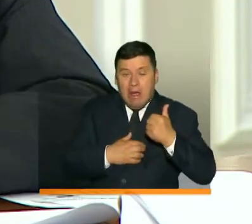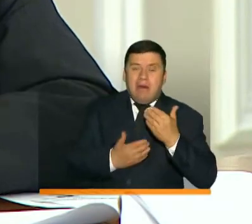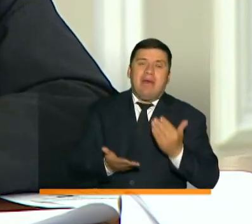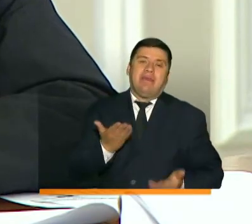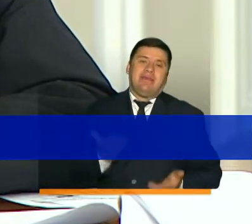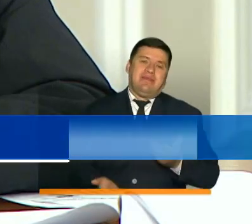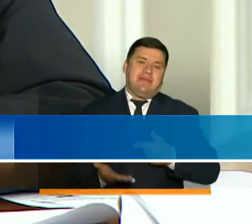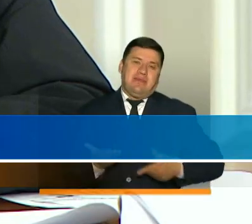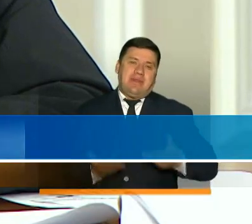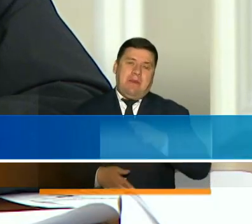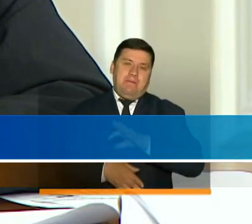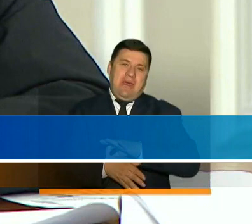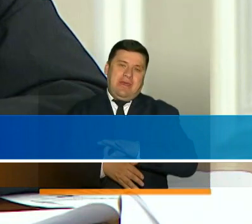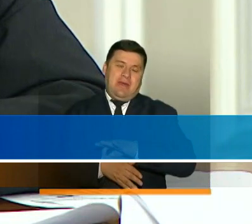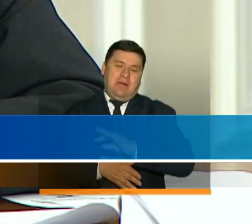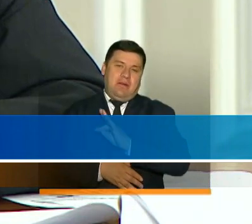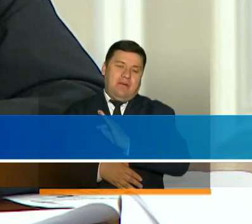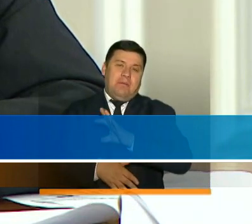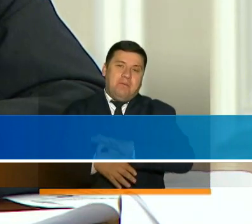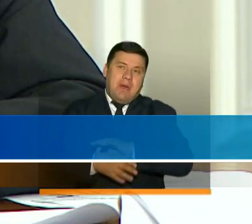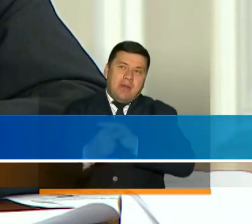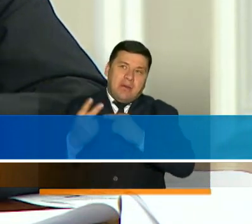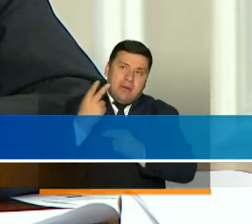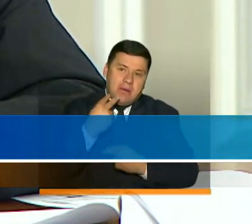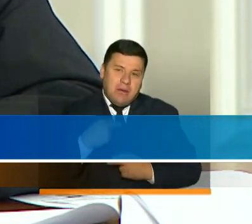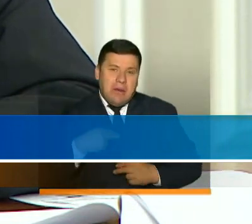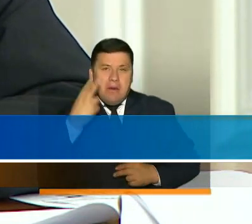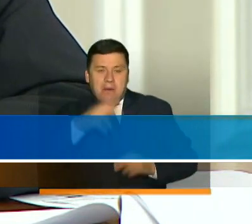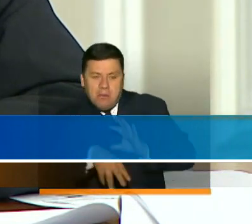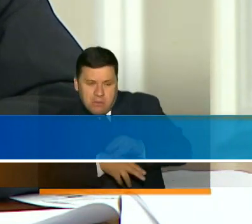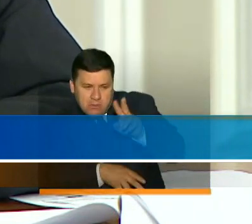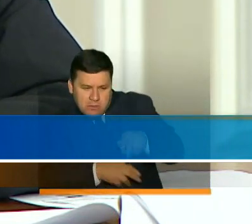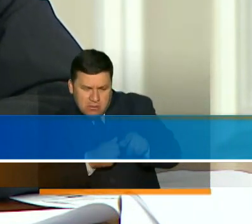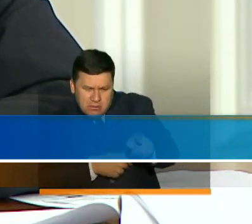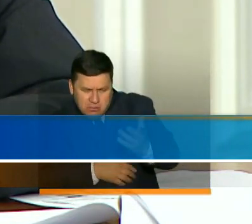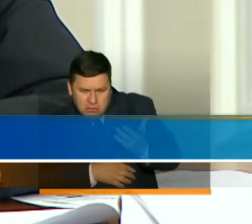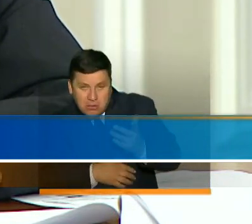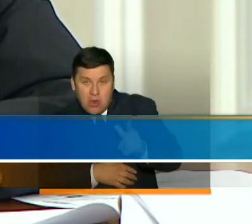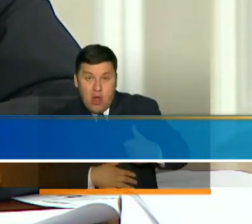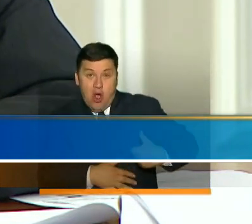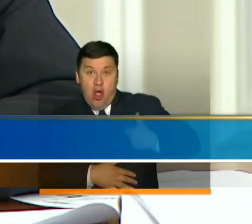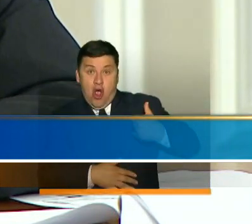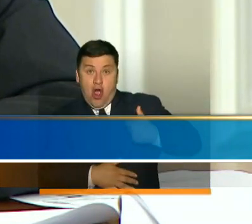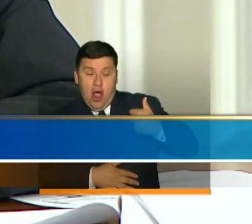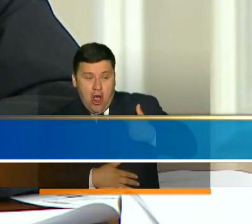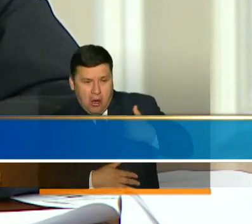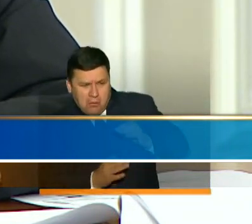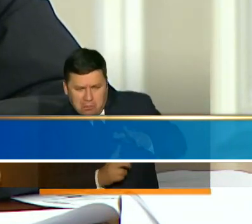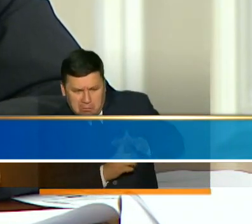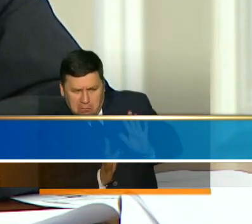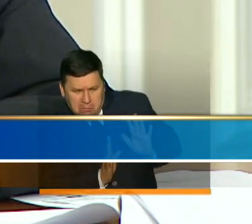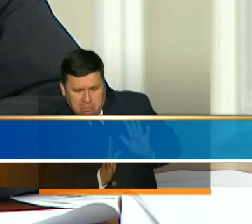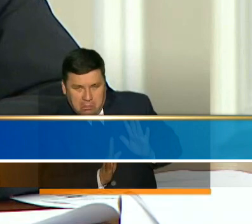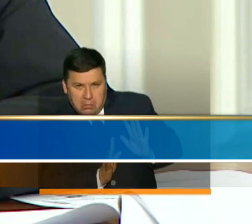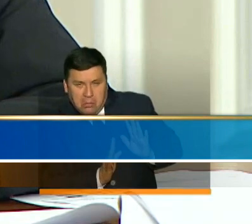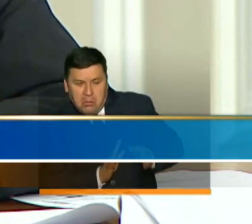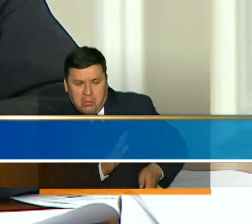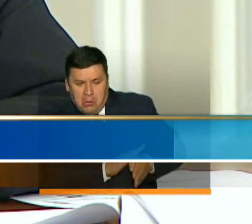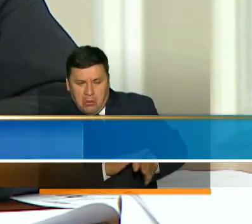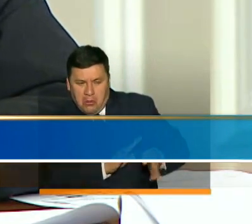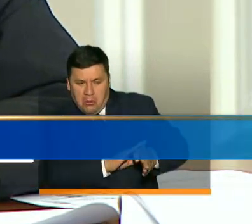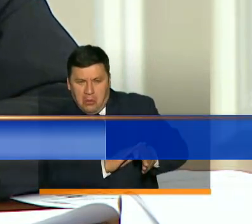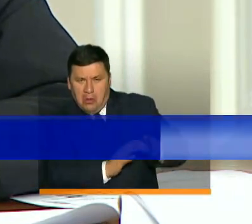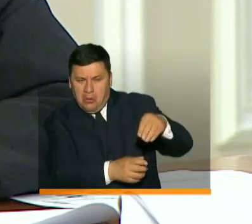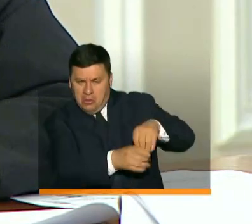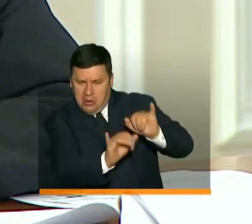del criterio del médico tratante. El médico tratante puede determinar que si es una persona muy joven, que no tiene una mayor afectación, podría continuar y mantener